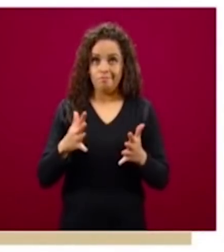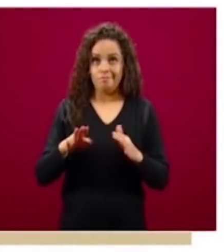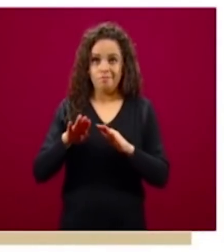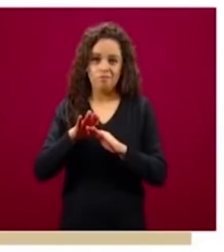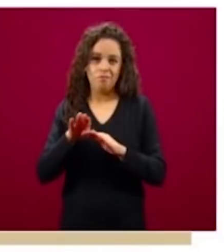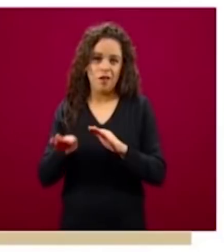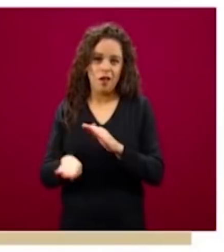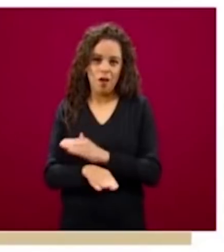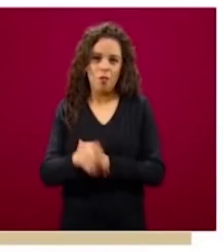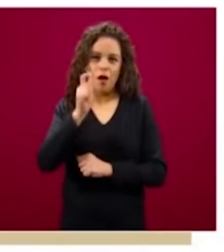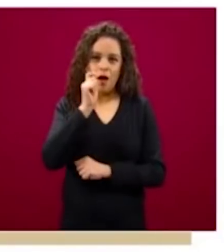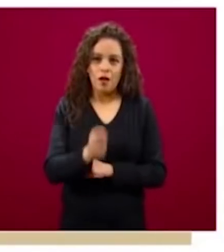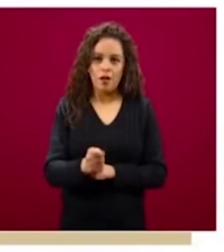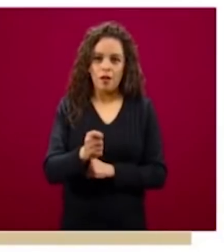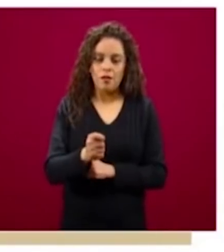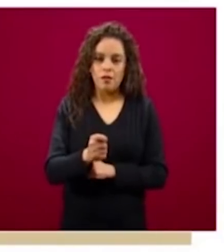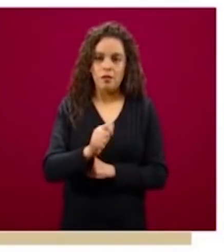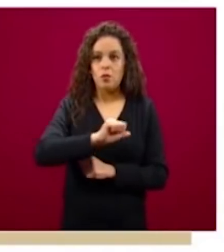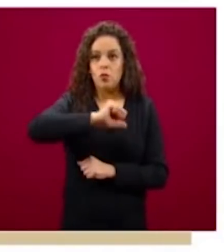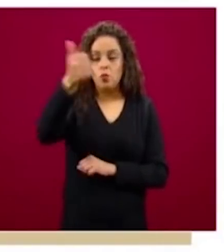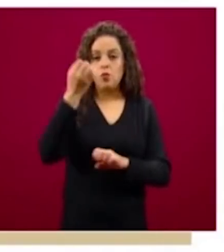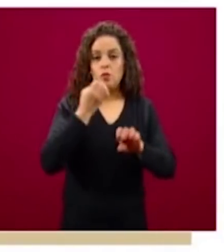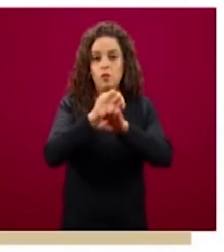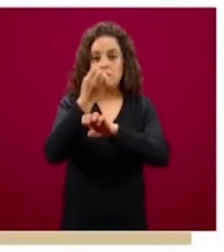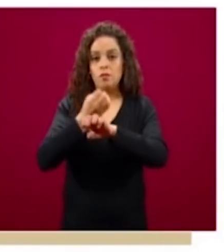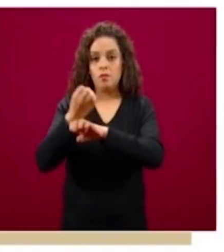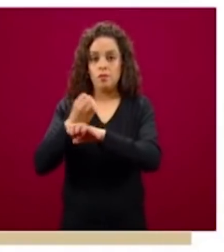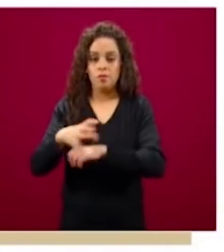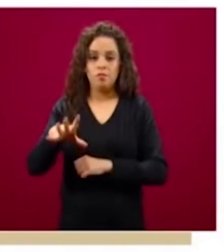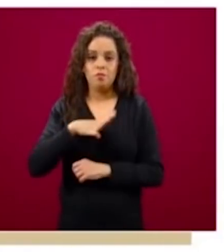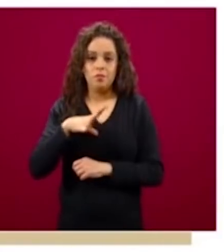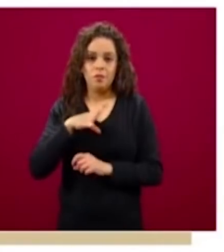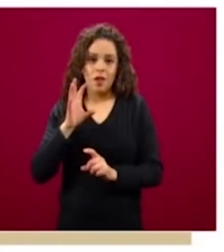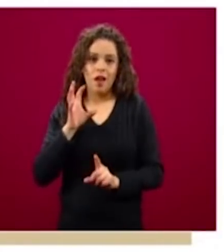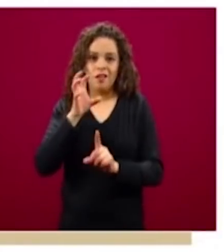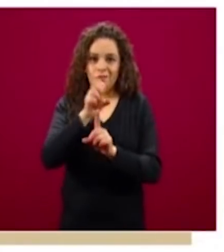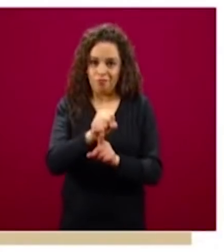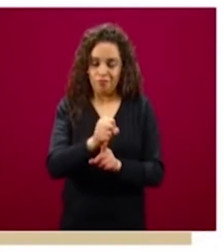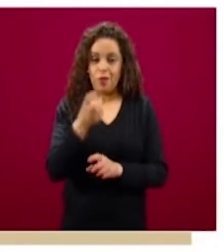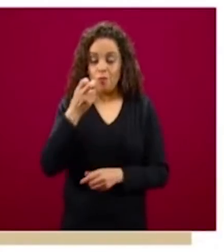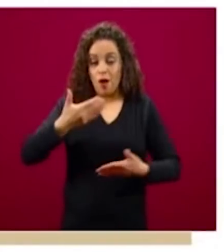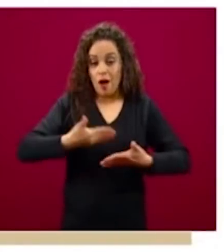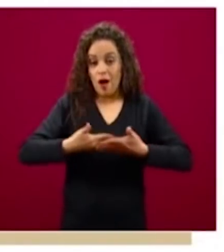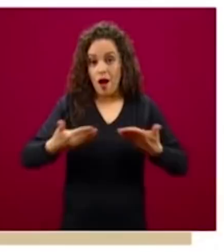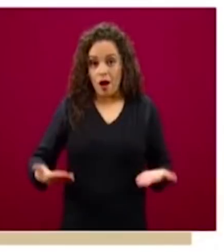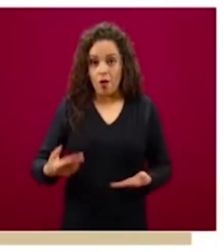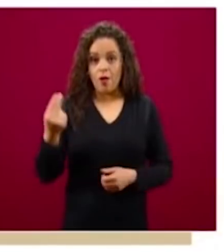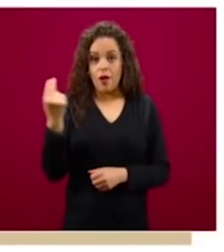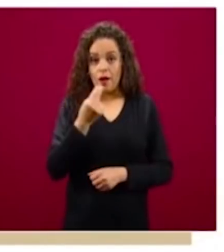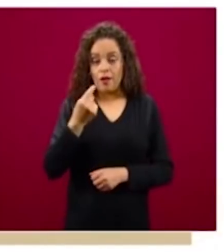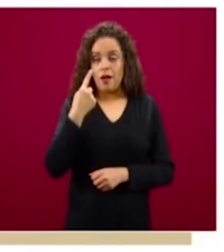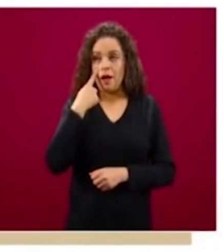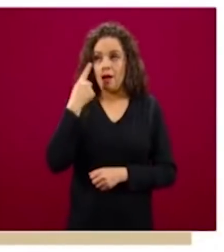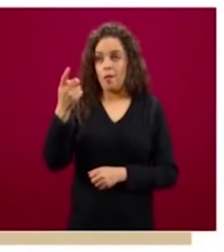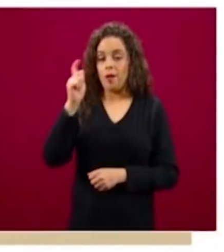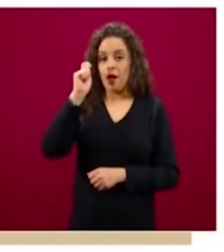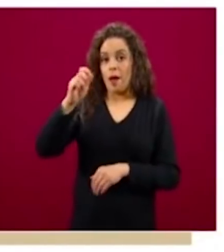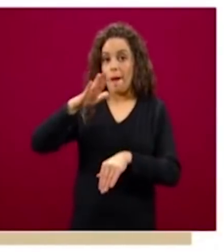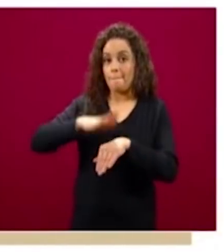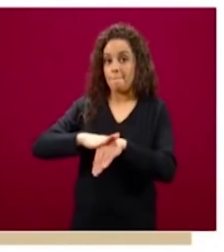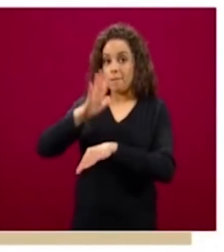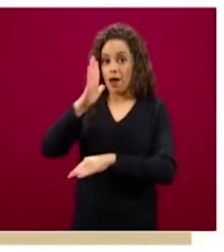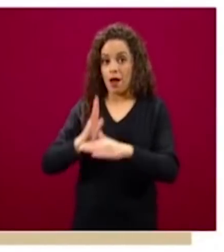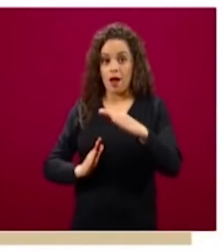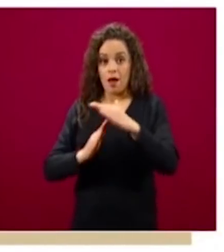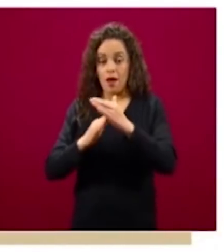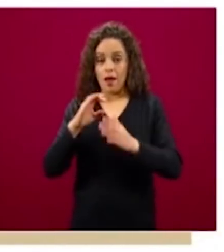debajo de lo que algunas entidades federativas estaban alcanzando. Por eso ahora la máxima escala que vemos, o la nueva máxima